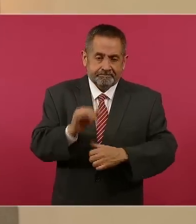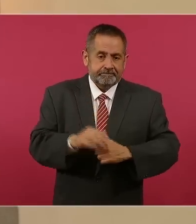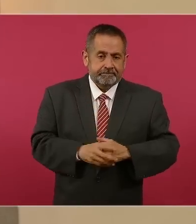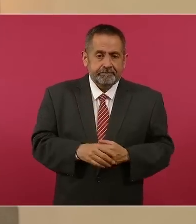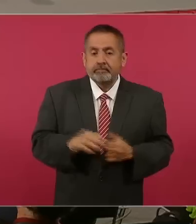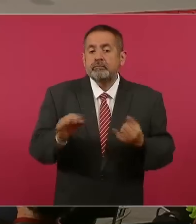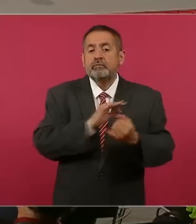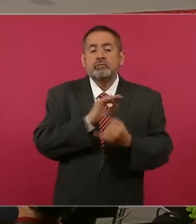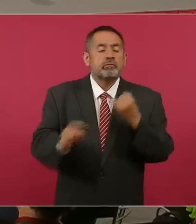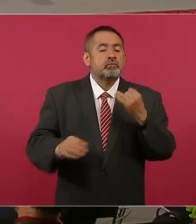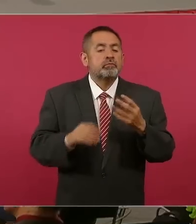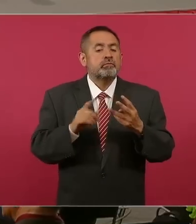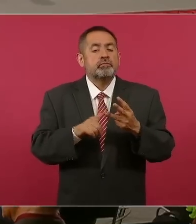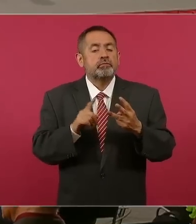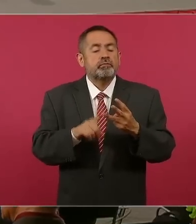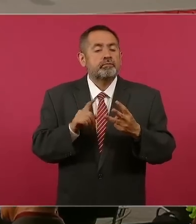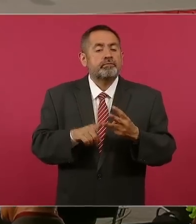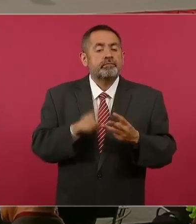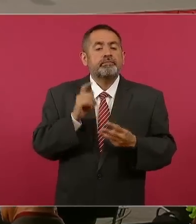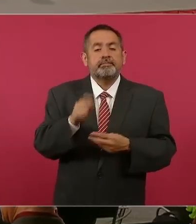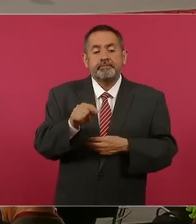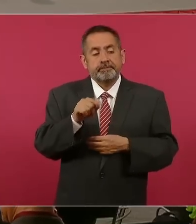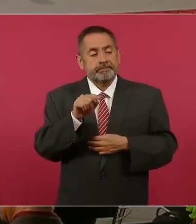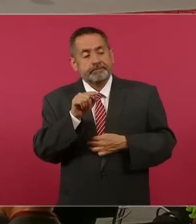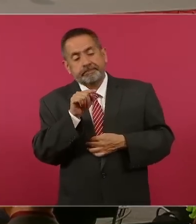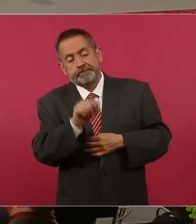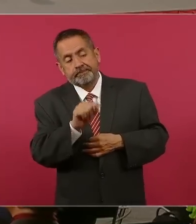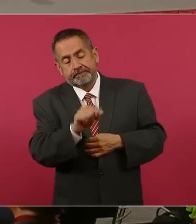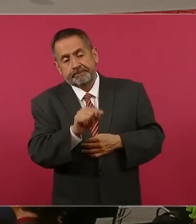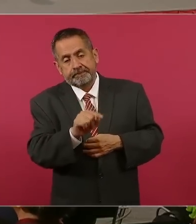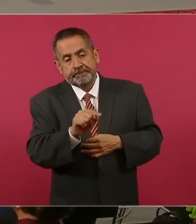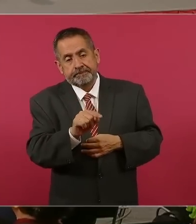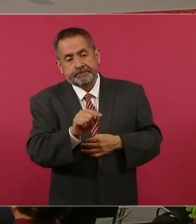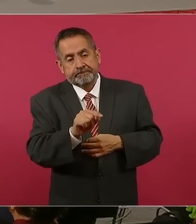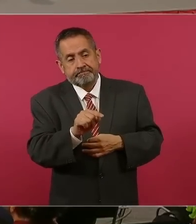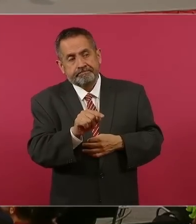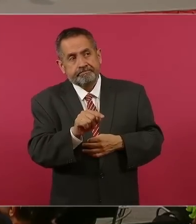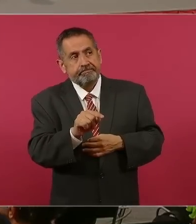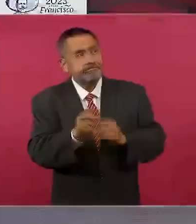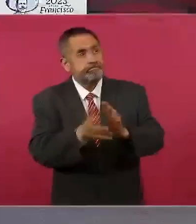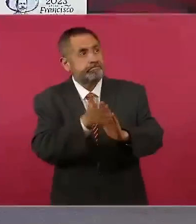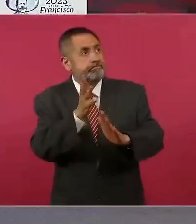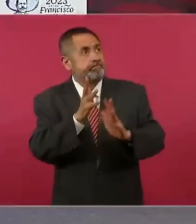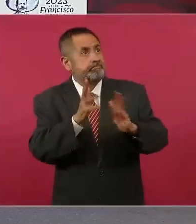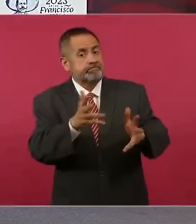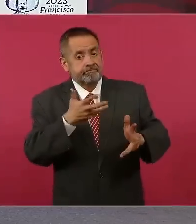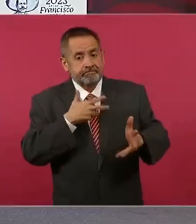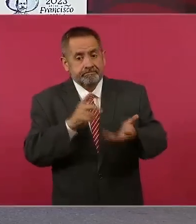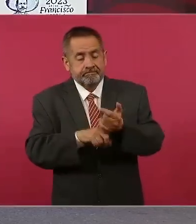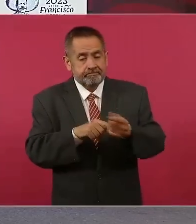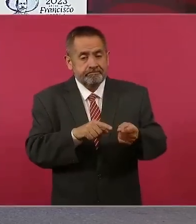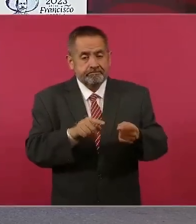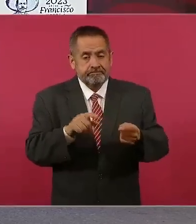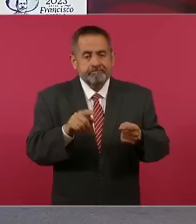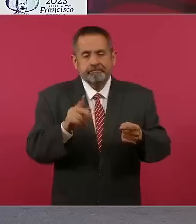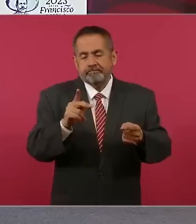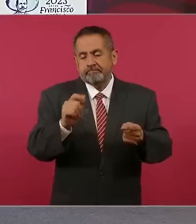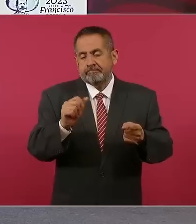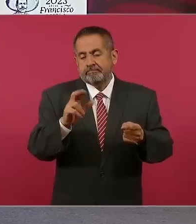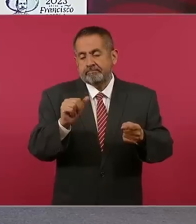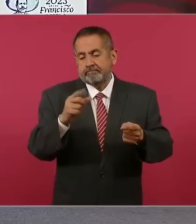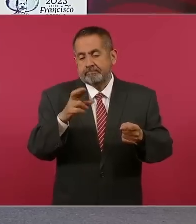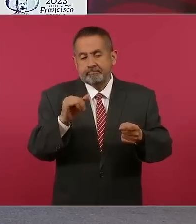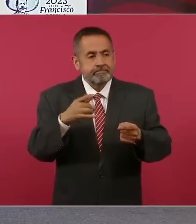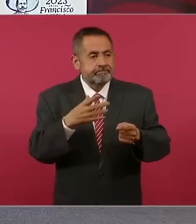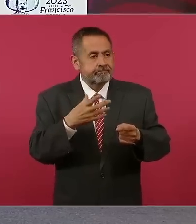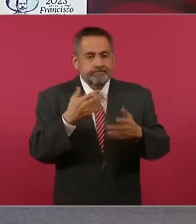último componente es la rehabilitación de la infraestructura que ya se tiene para riego en la tribu, para que